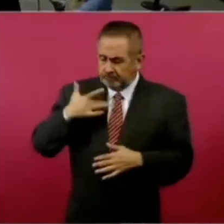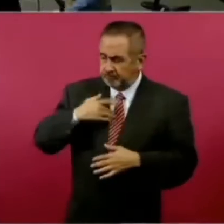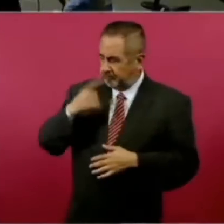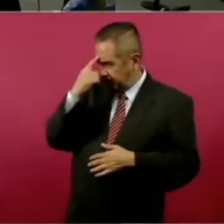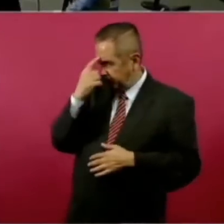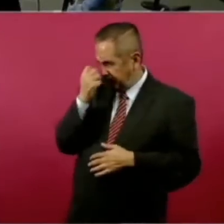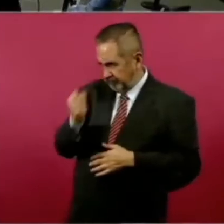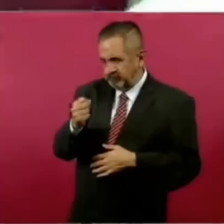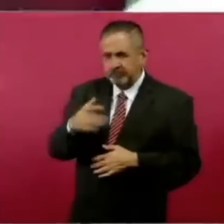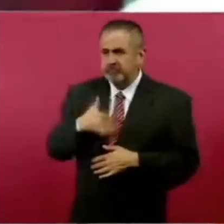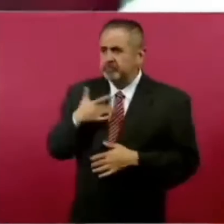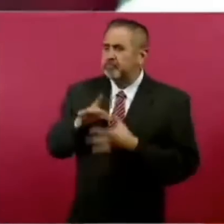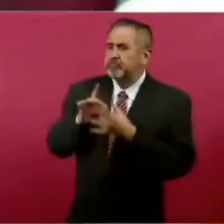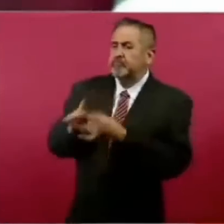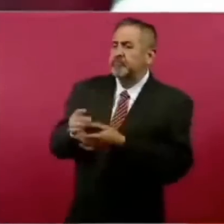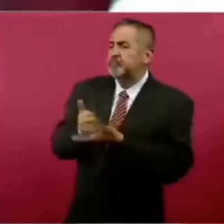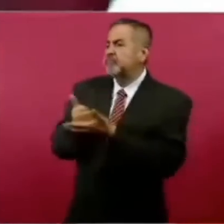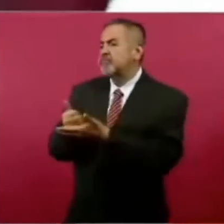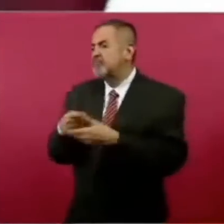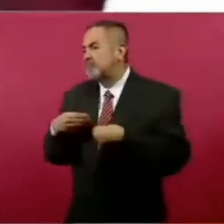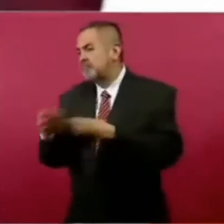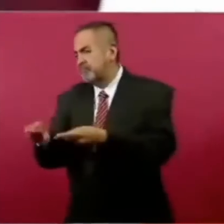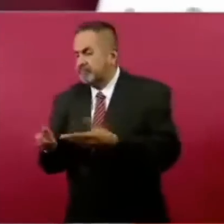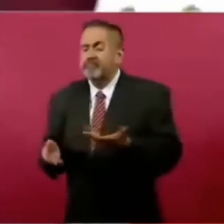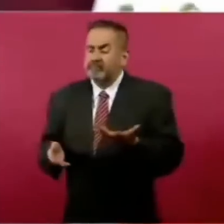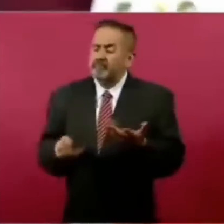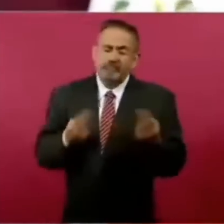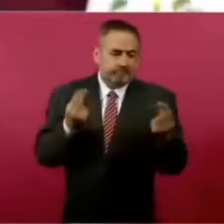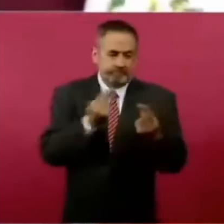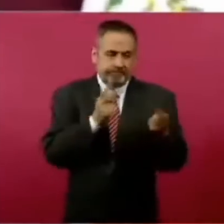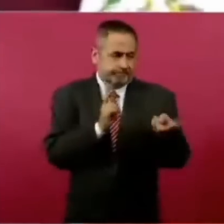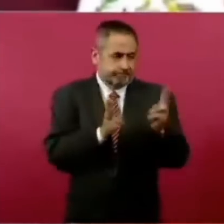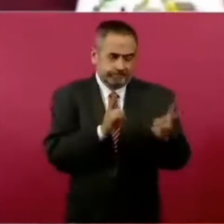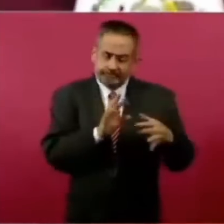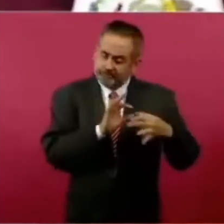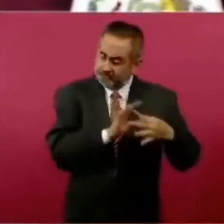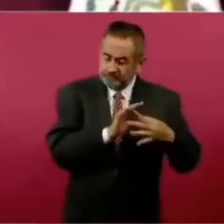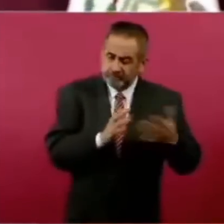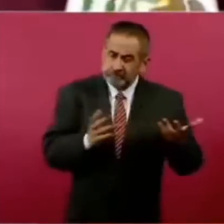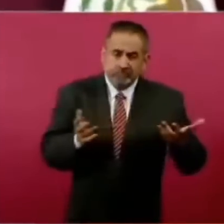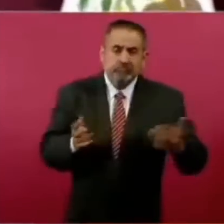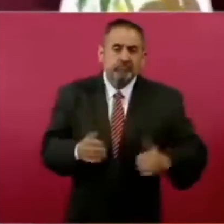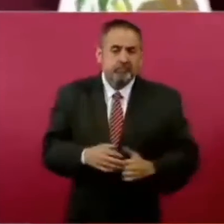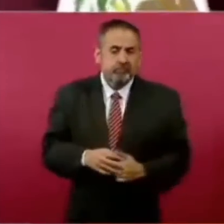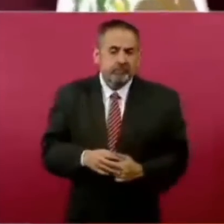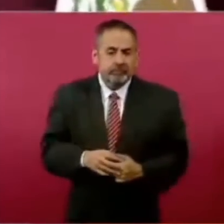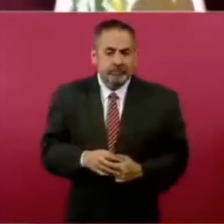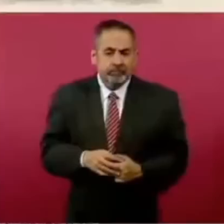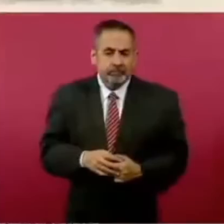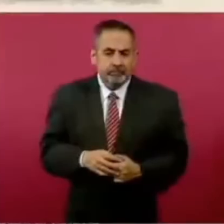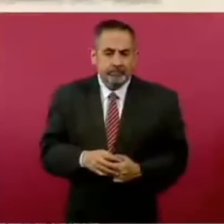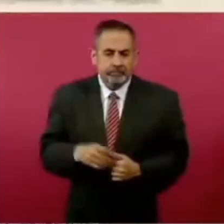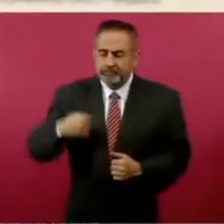convicción, por humanismo y también por eficacia,